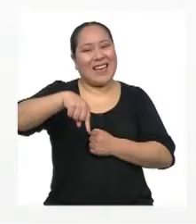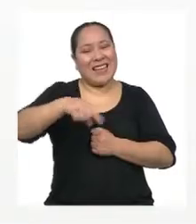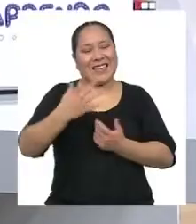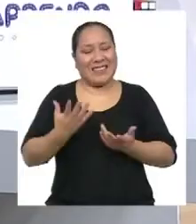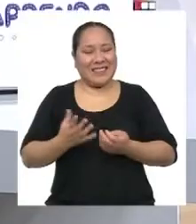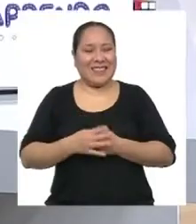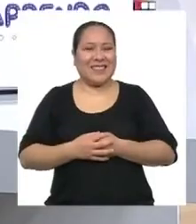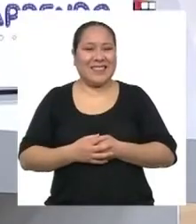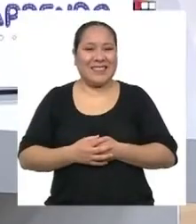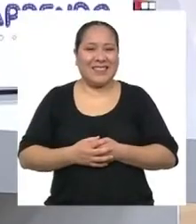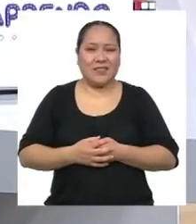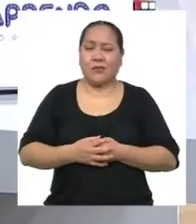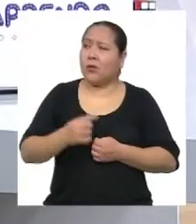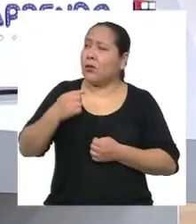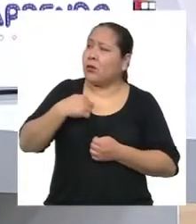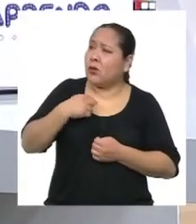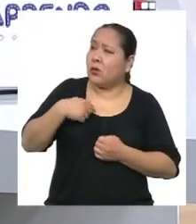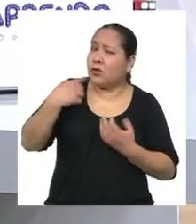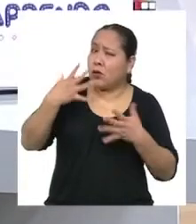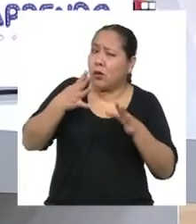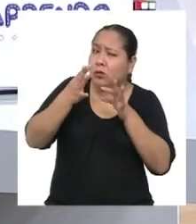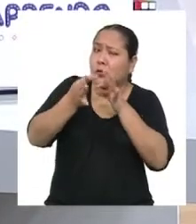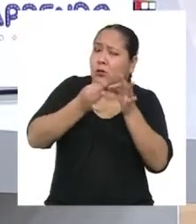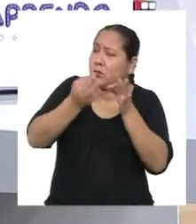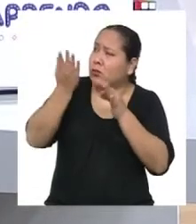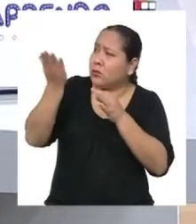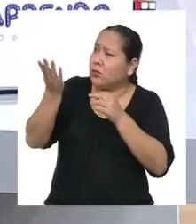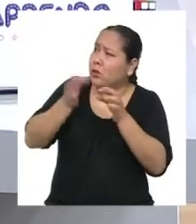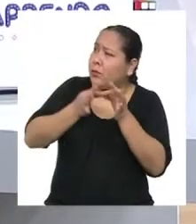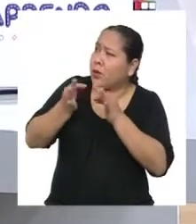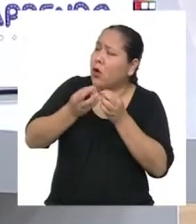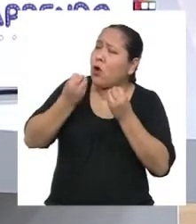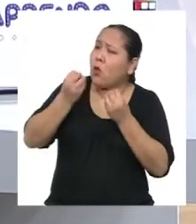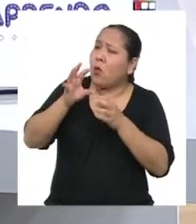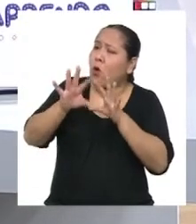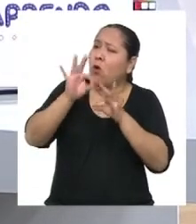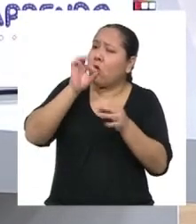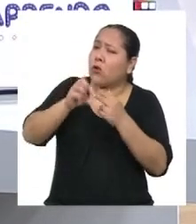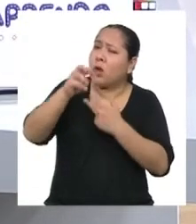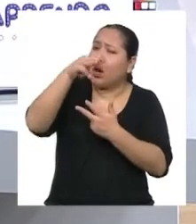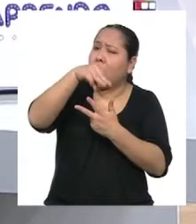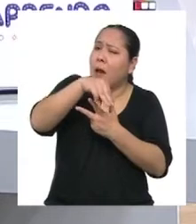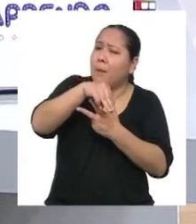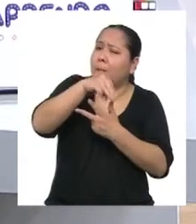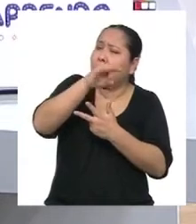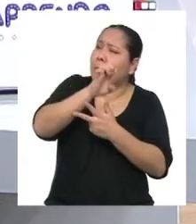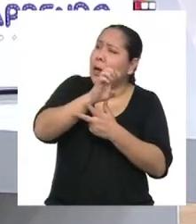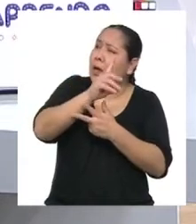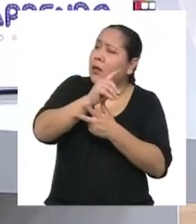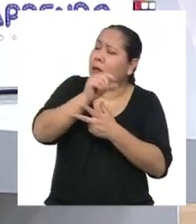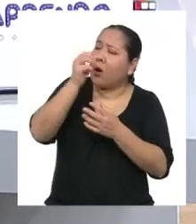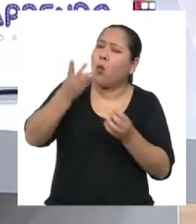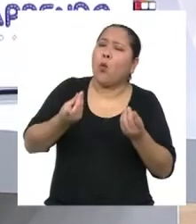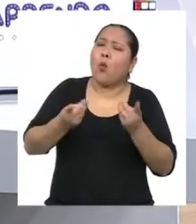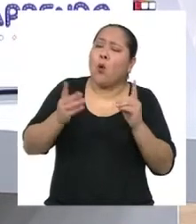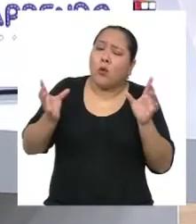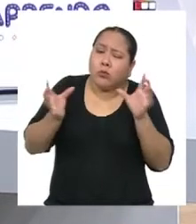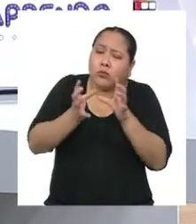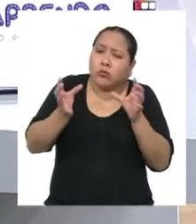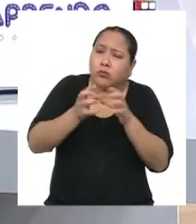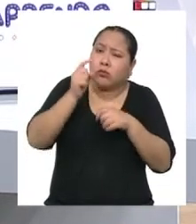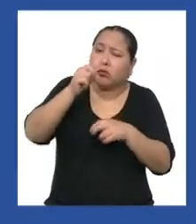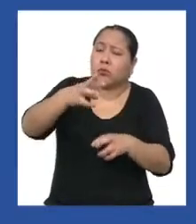John. Estaba a punto de explicarnos cómo obtener la media cuando los datos están agrupados, como